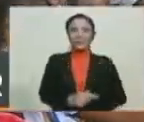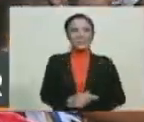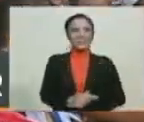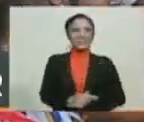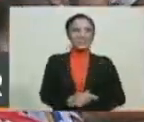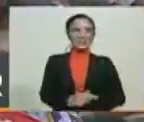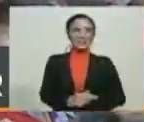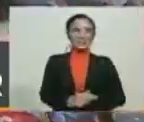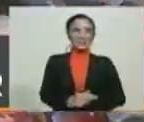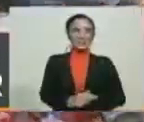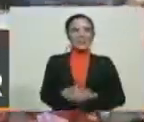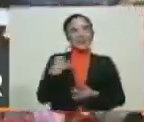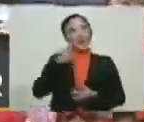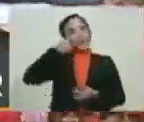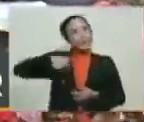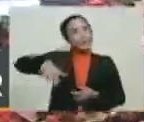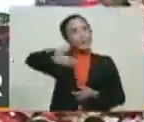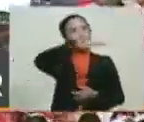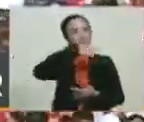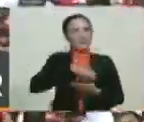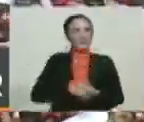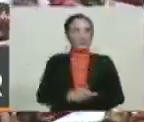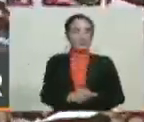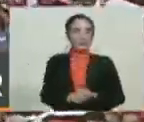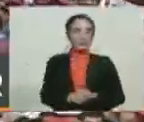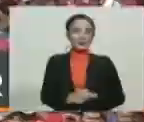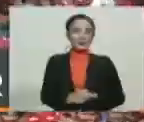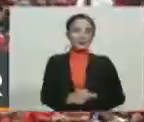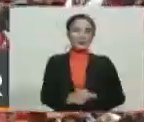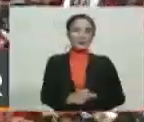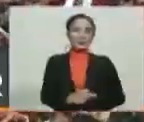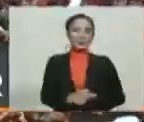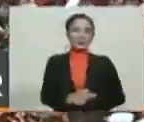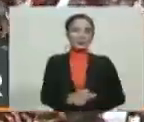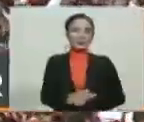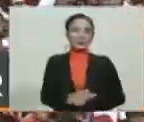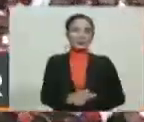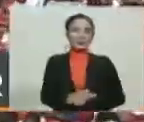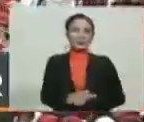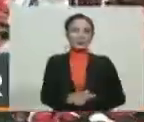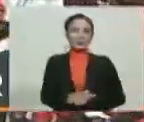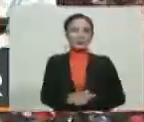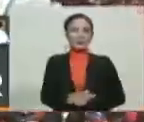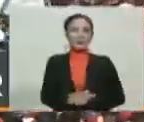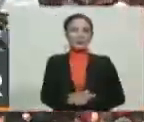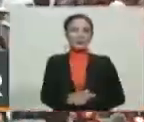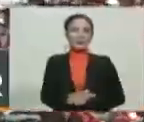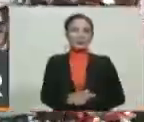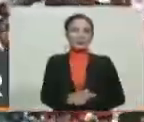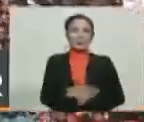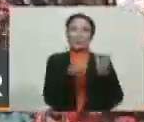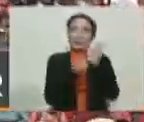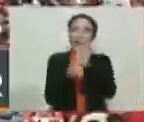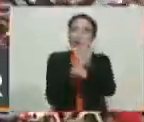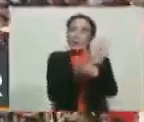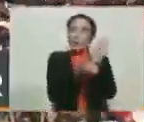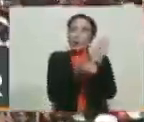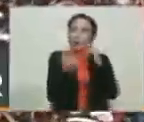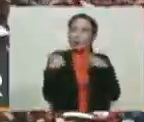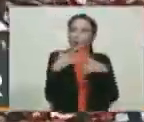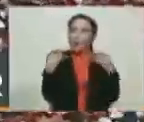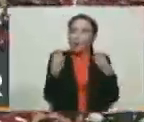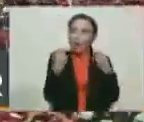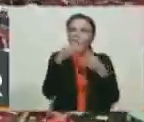de este pueblo aquí está la demostración de lo que este pueblo quiere que sea